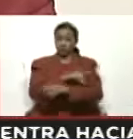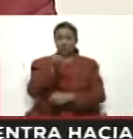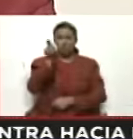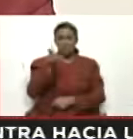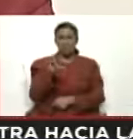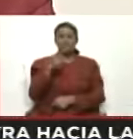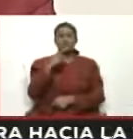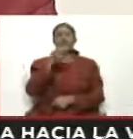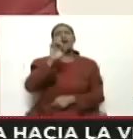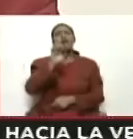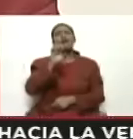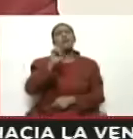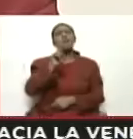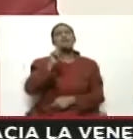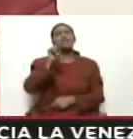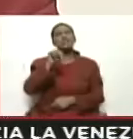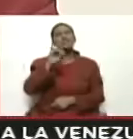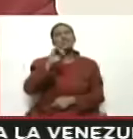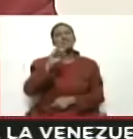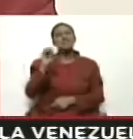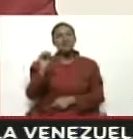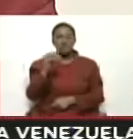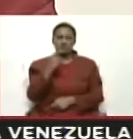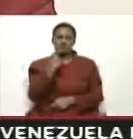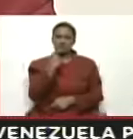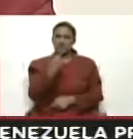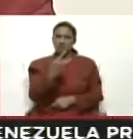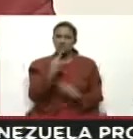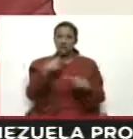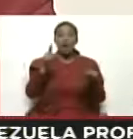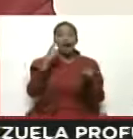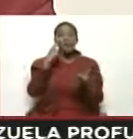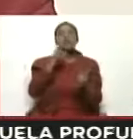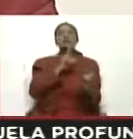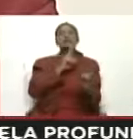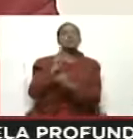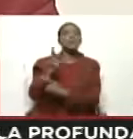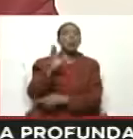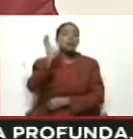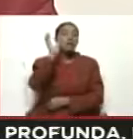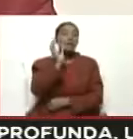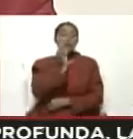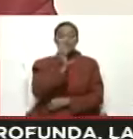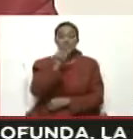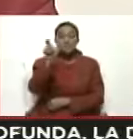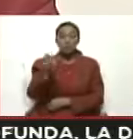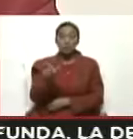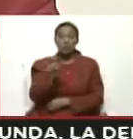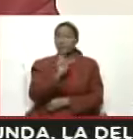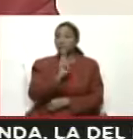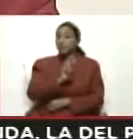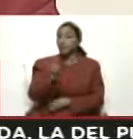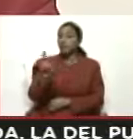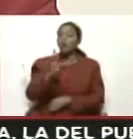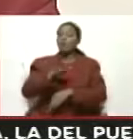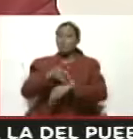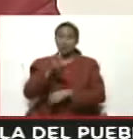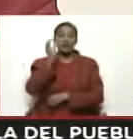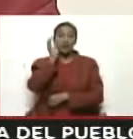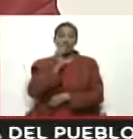hoy. Vamos a ver qué le responde Capriles. porque Capriles recuerda que llamó a la